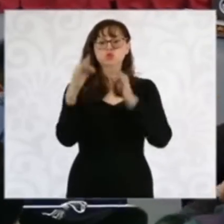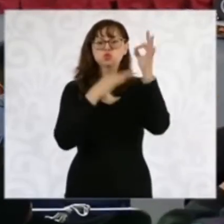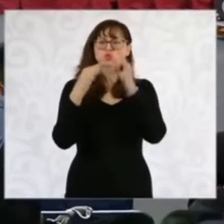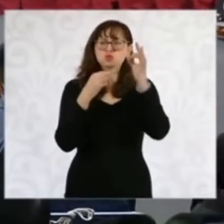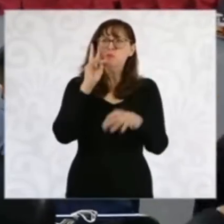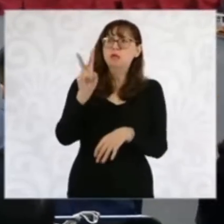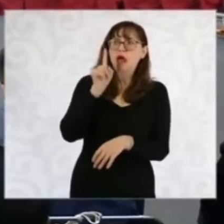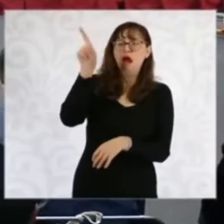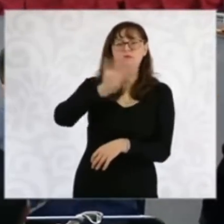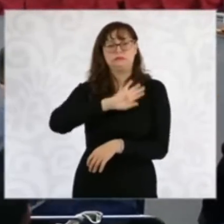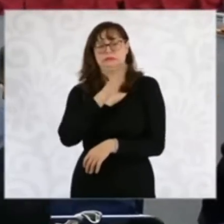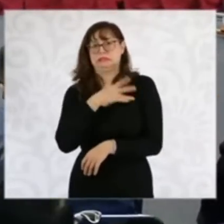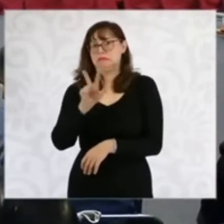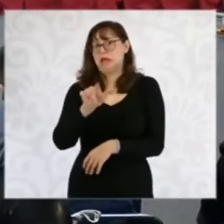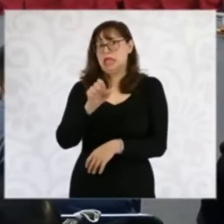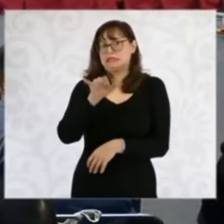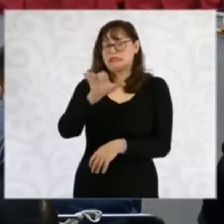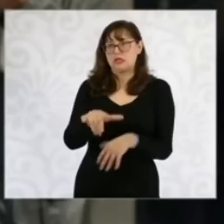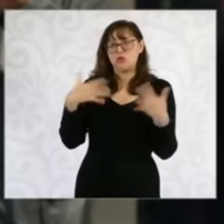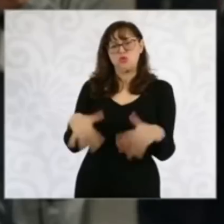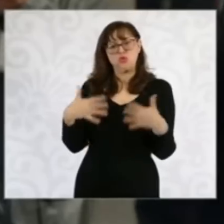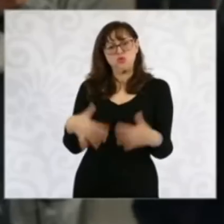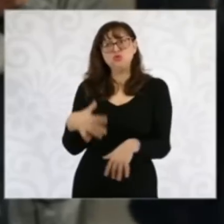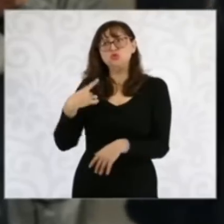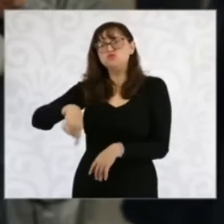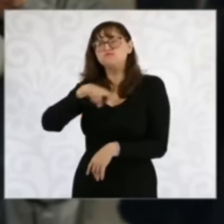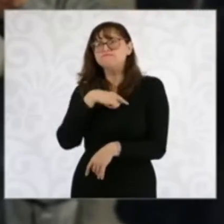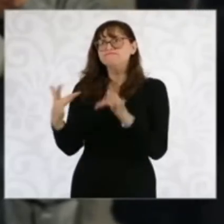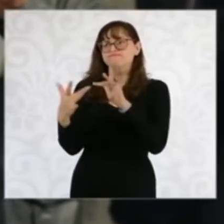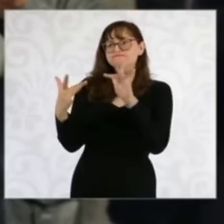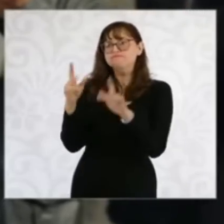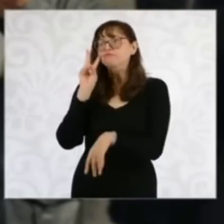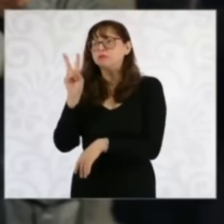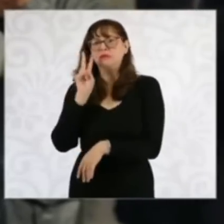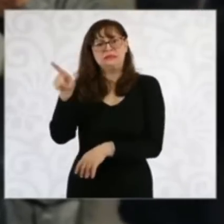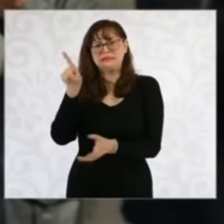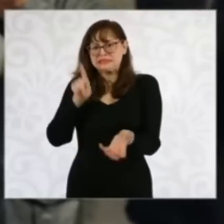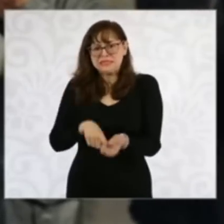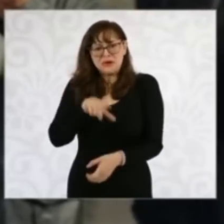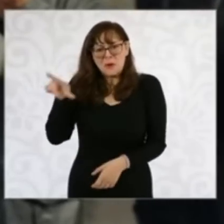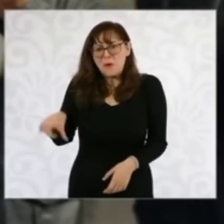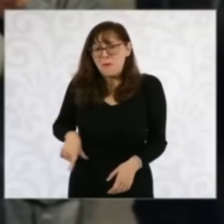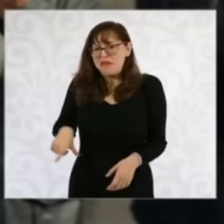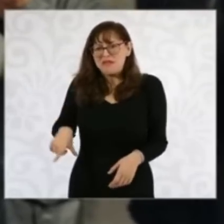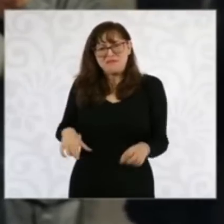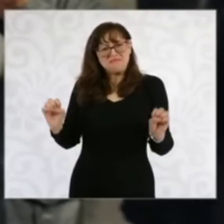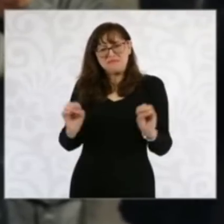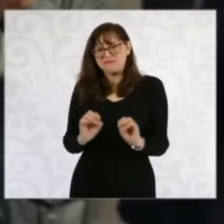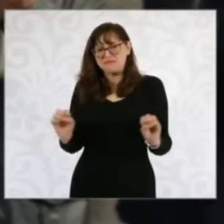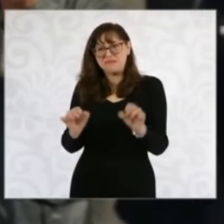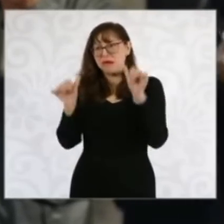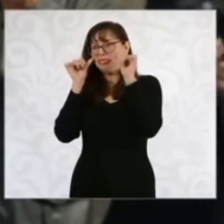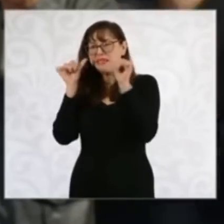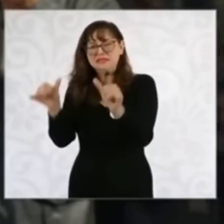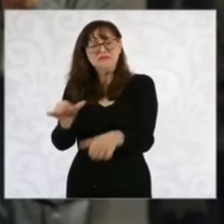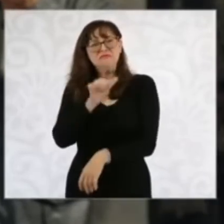nuestro representante en España, el maestro Guillermo Rocafort. Y ya mencionaba la lentitud de los gobiernos para dar atención inmediata en ese momento